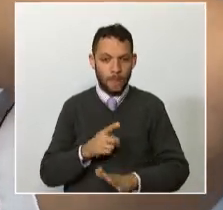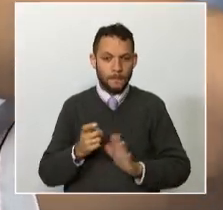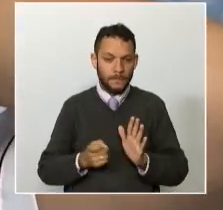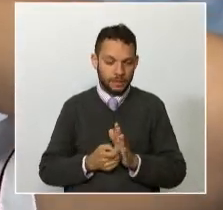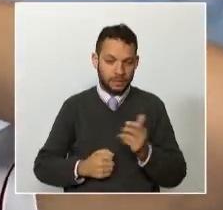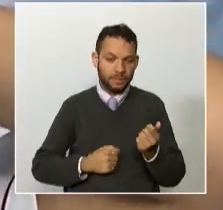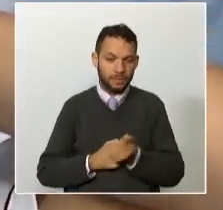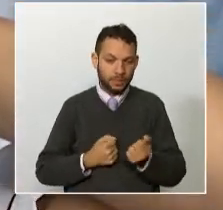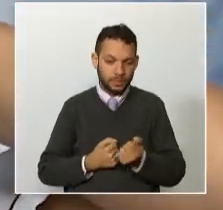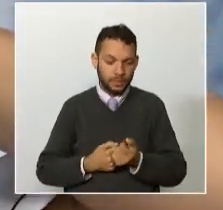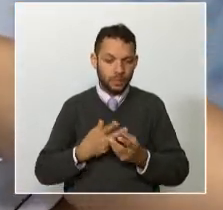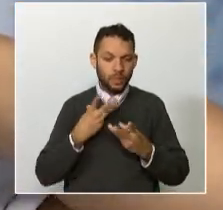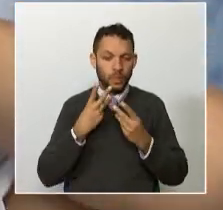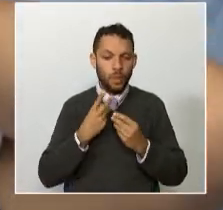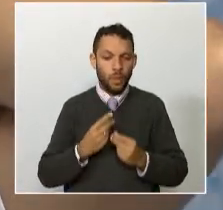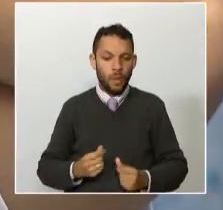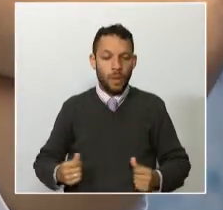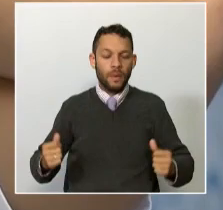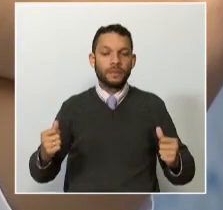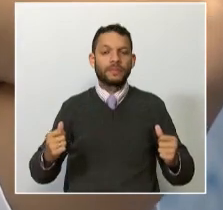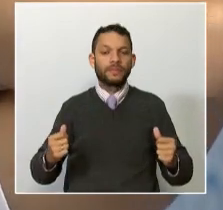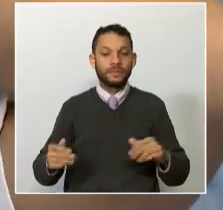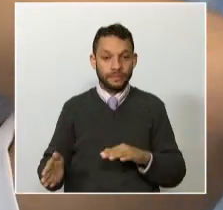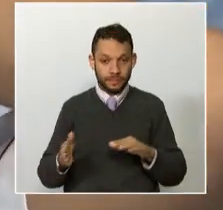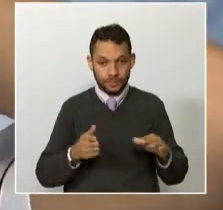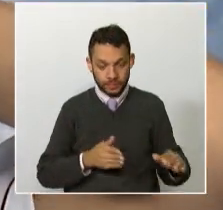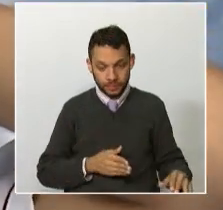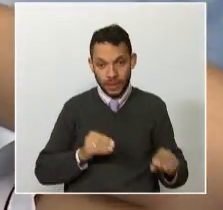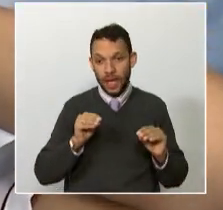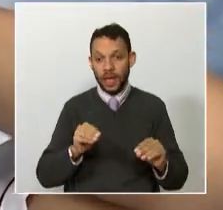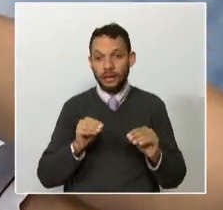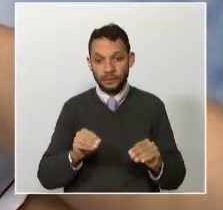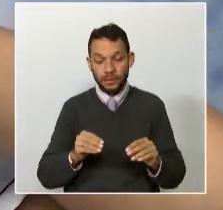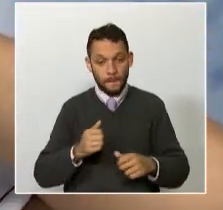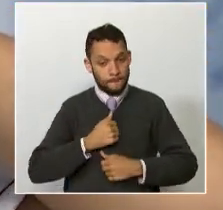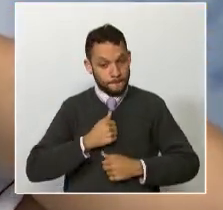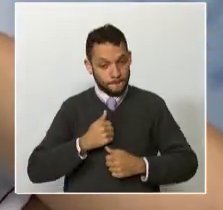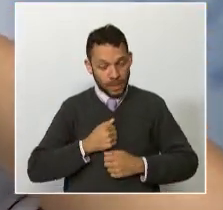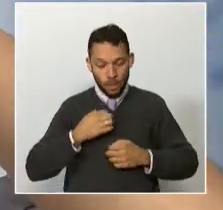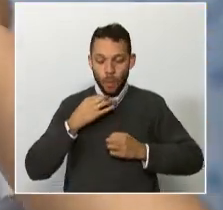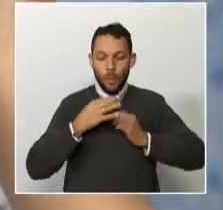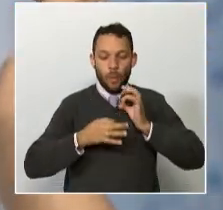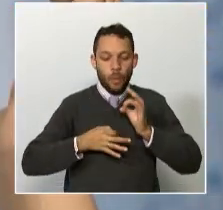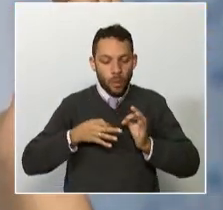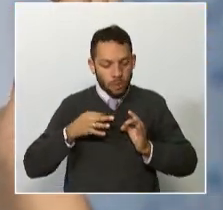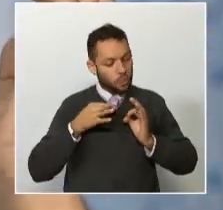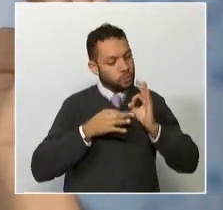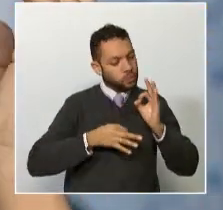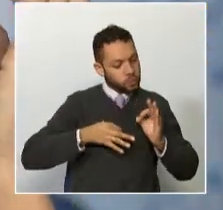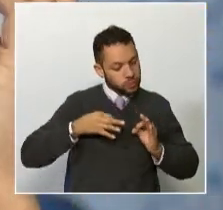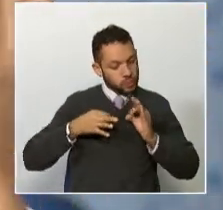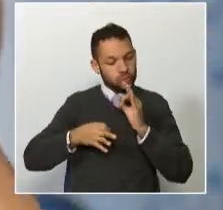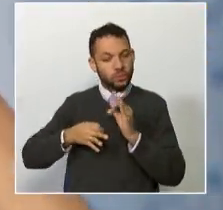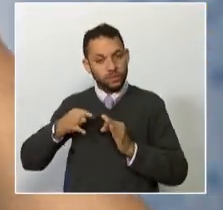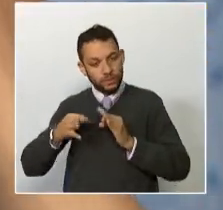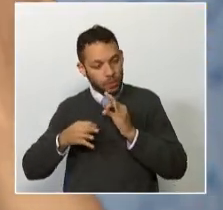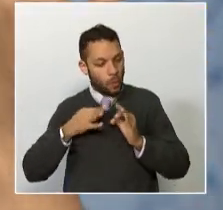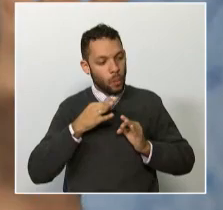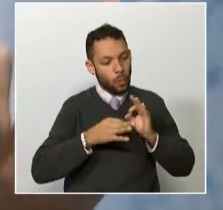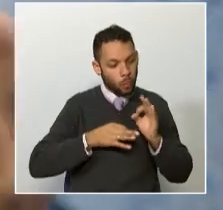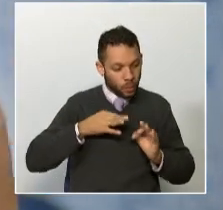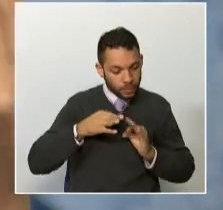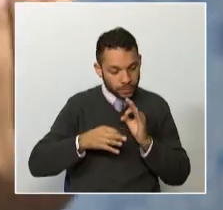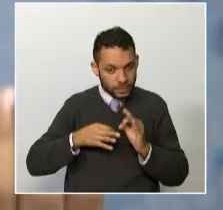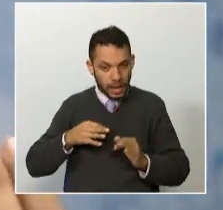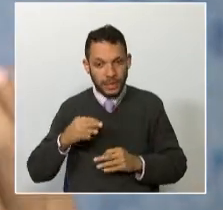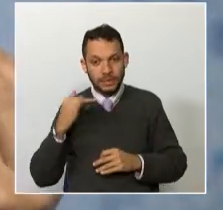y vamos relajando toda esa musculatura. Recuerden que estos son ejercicios de autocuidado, ¿sí? Y ya en un consultorio de fisioterapia ya